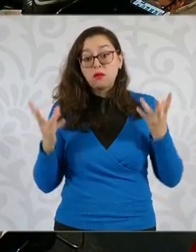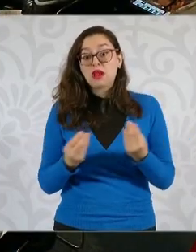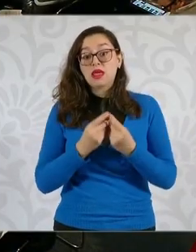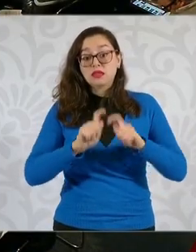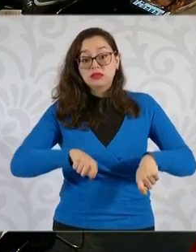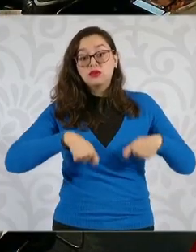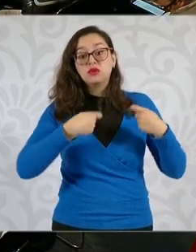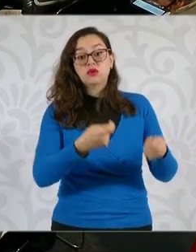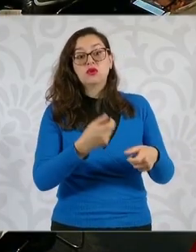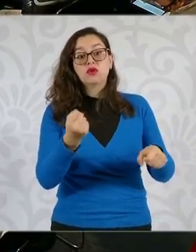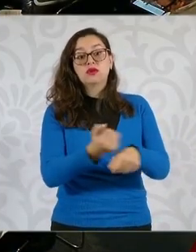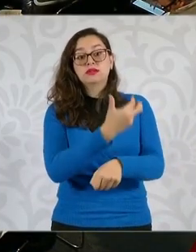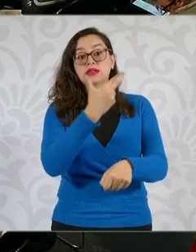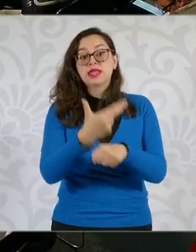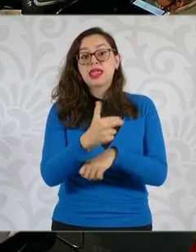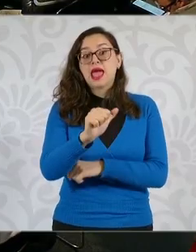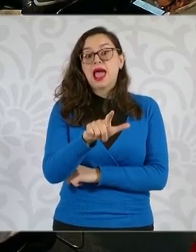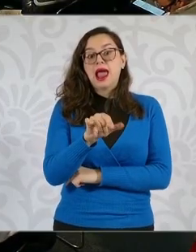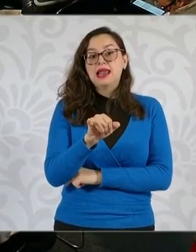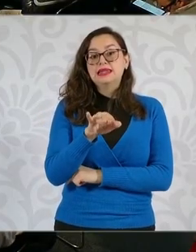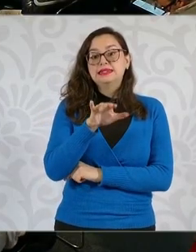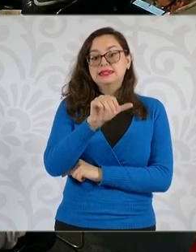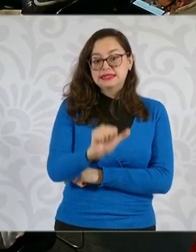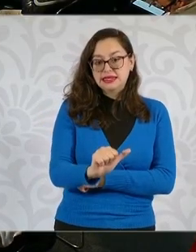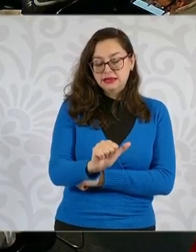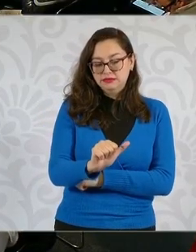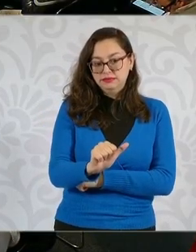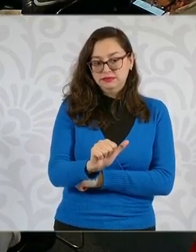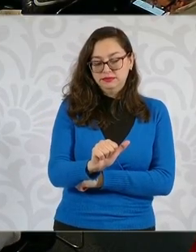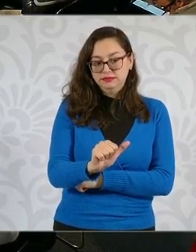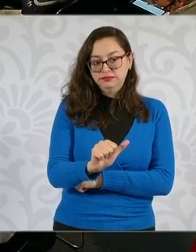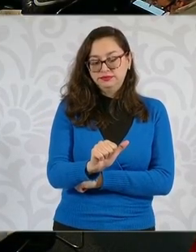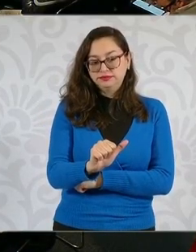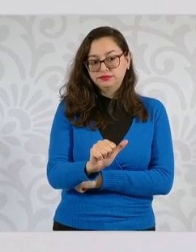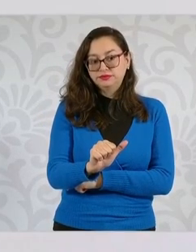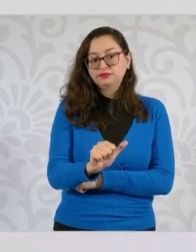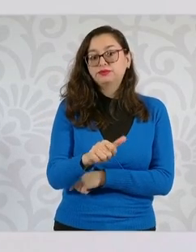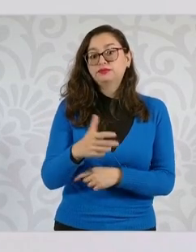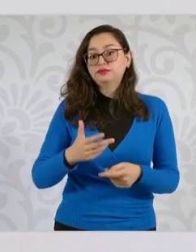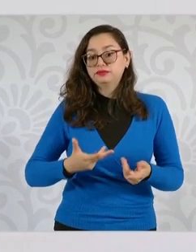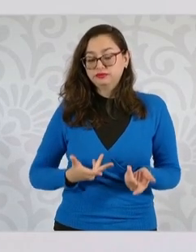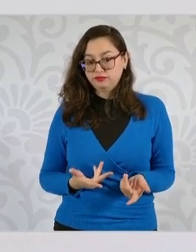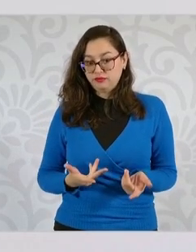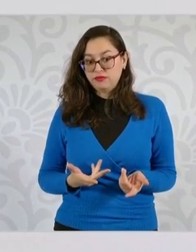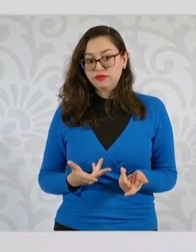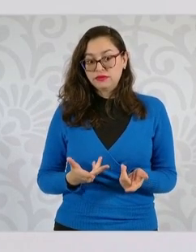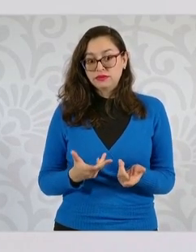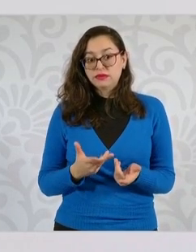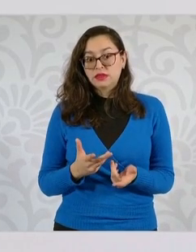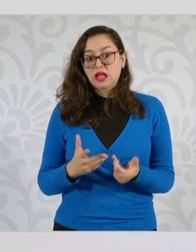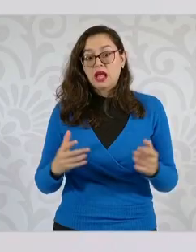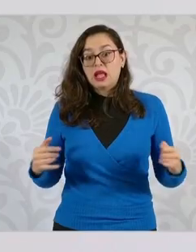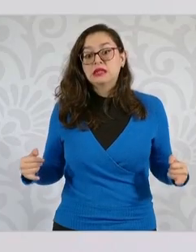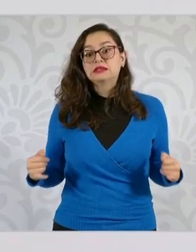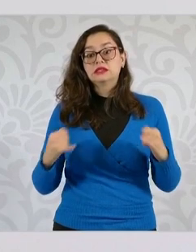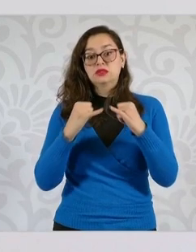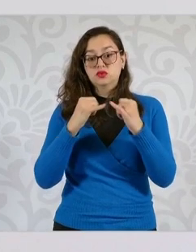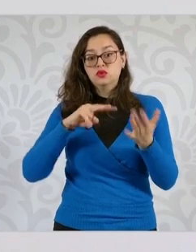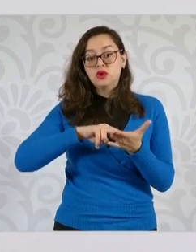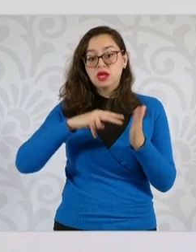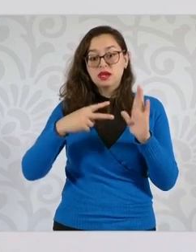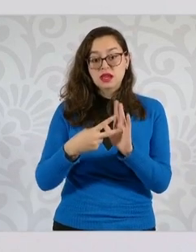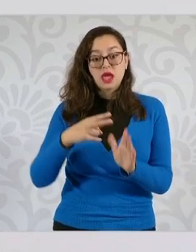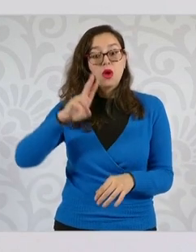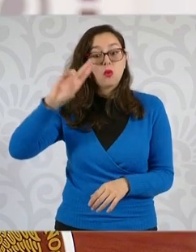la secretaria Alicia Bárcenas se va a hacer un convenio con el Instituto de Ingeniería de la UNAM